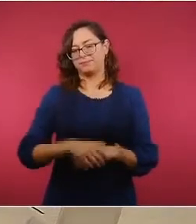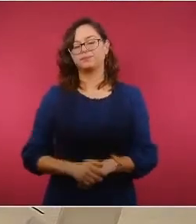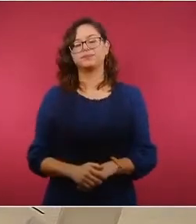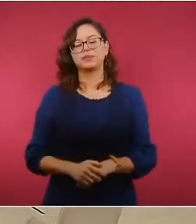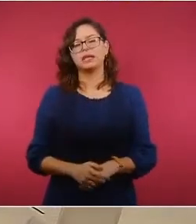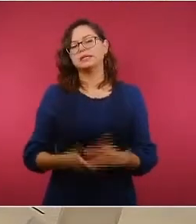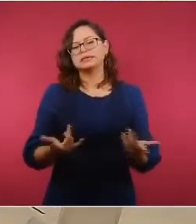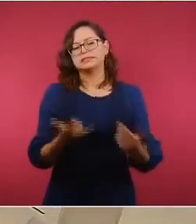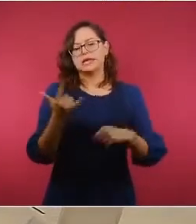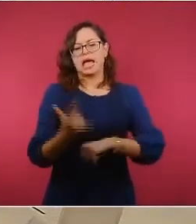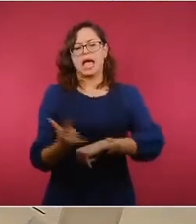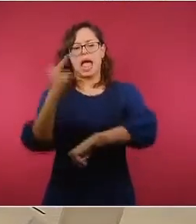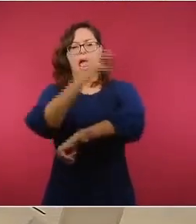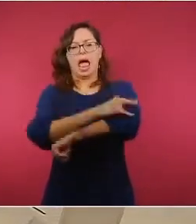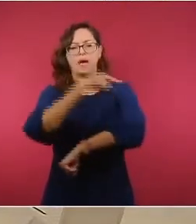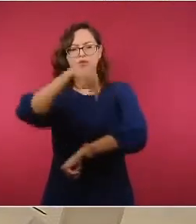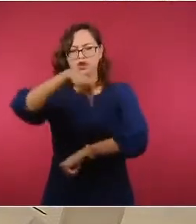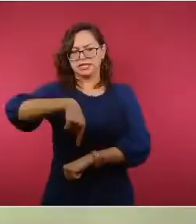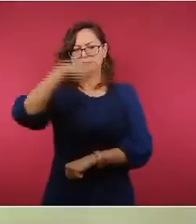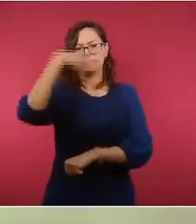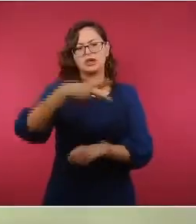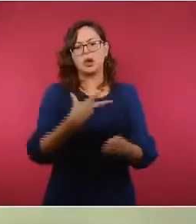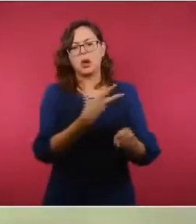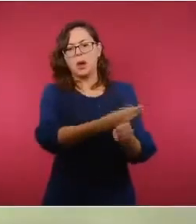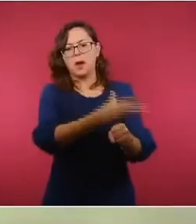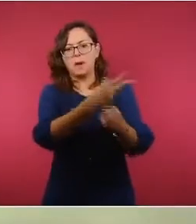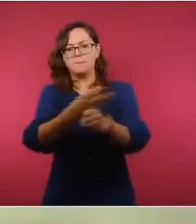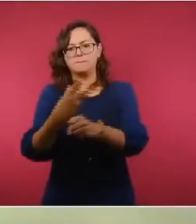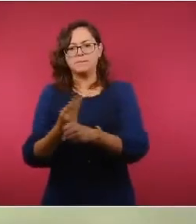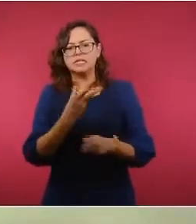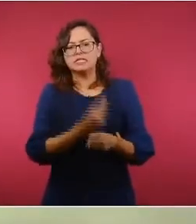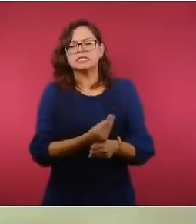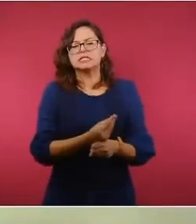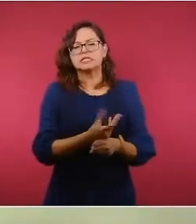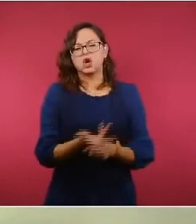¿Cómo se le dará mantenimiento al avión aquí y si tienen algún